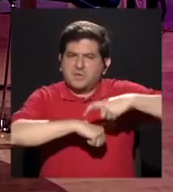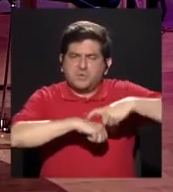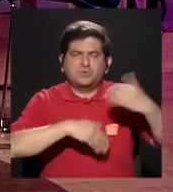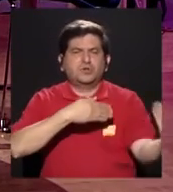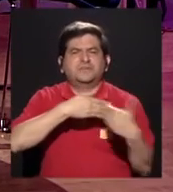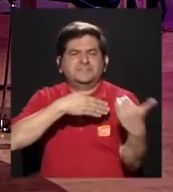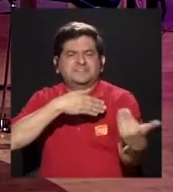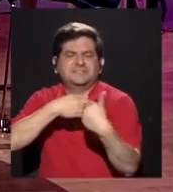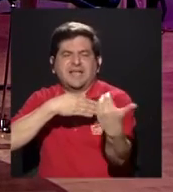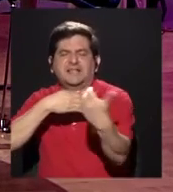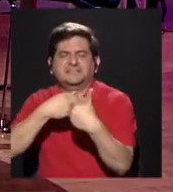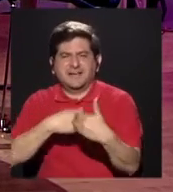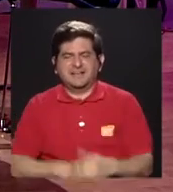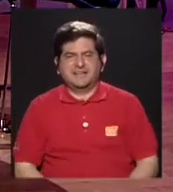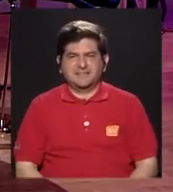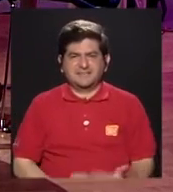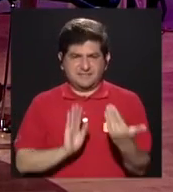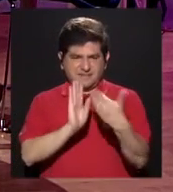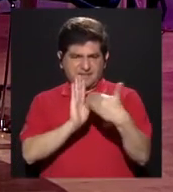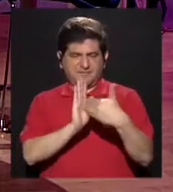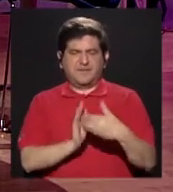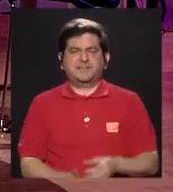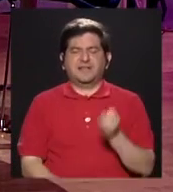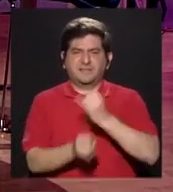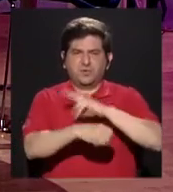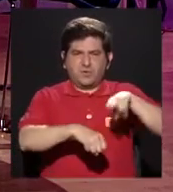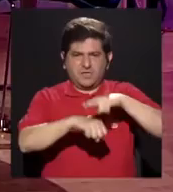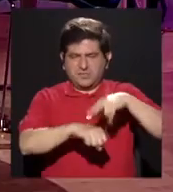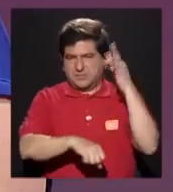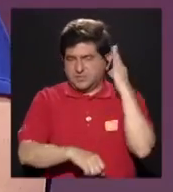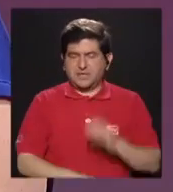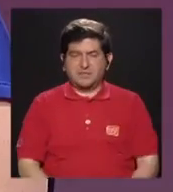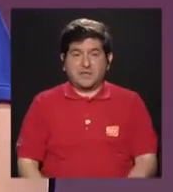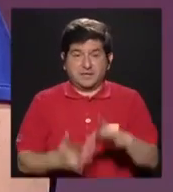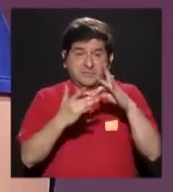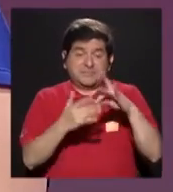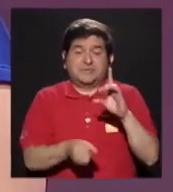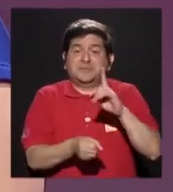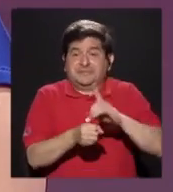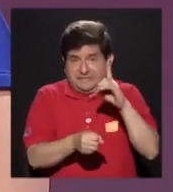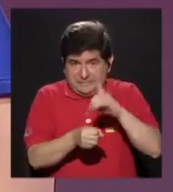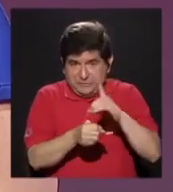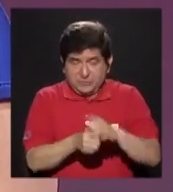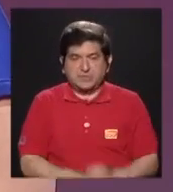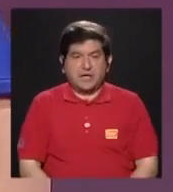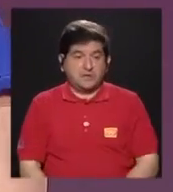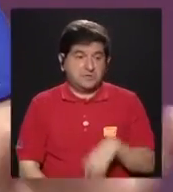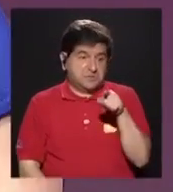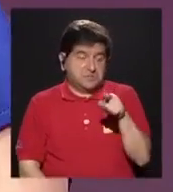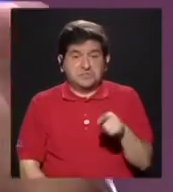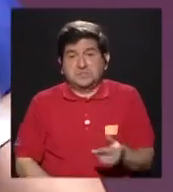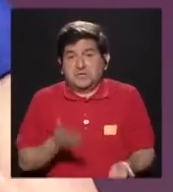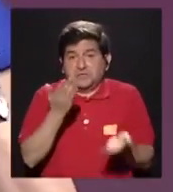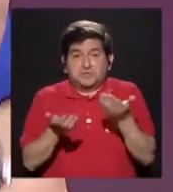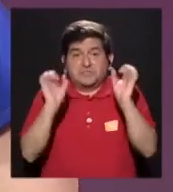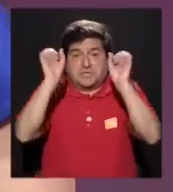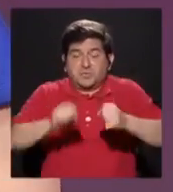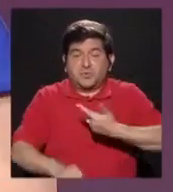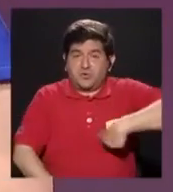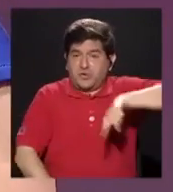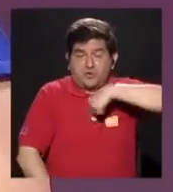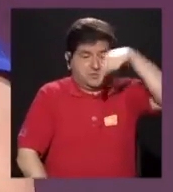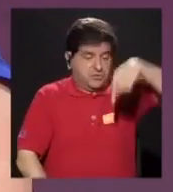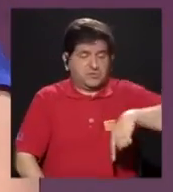los ataques que ha venido recibiendo el dínamo por parte de diputados verdad que pareciera que si fuera por ellos de marisel ido no